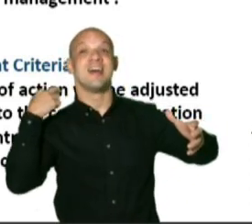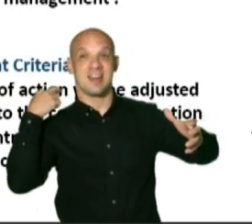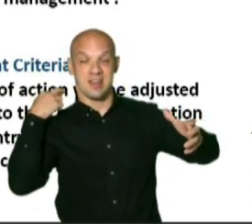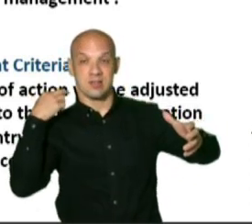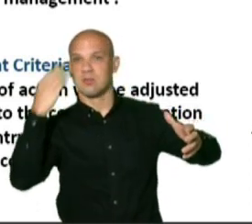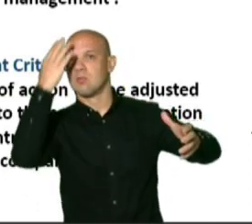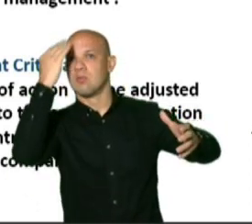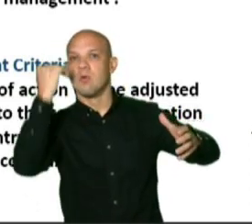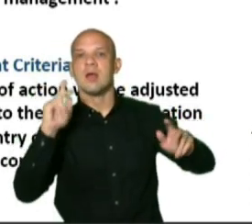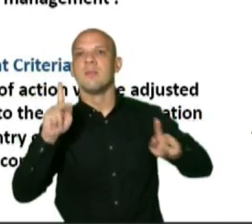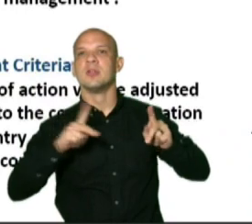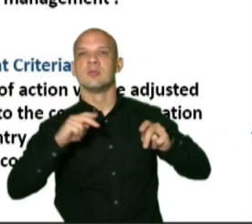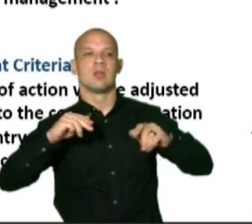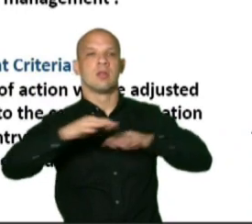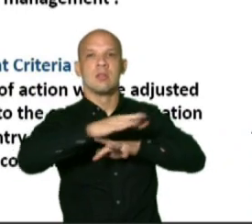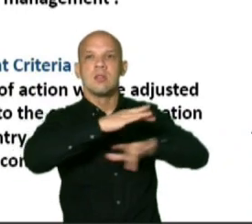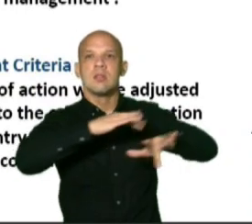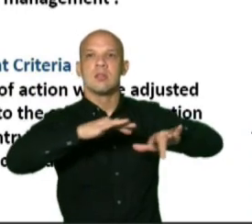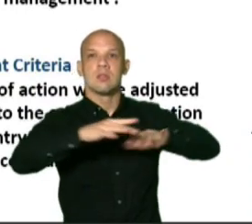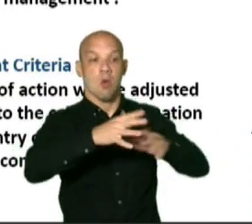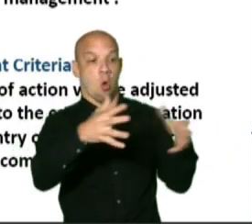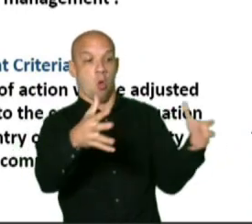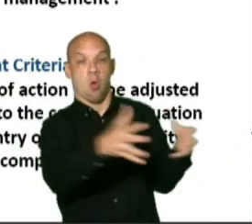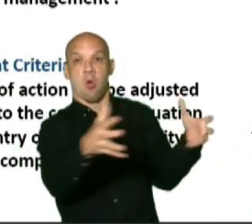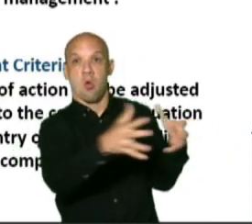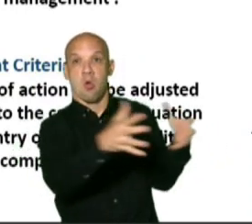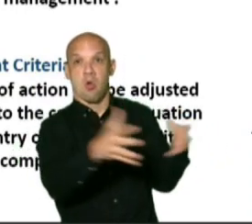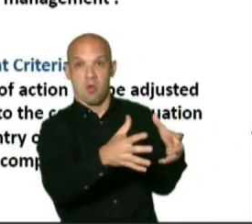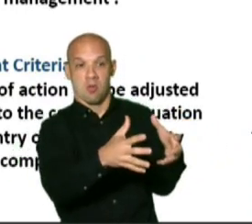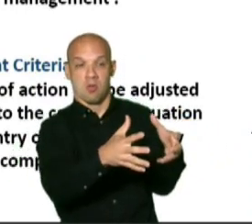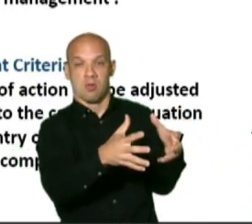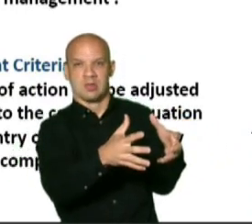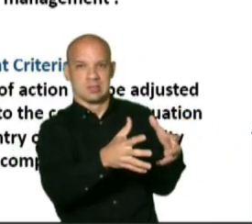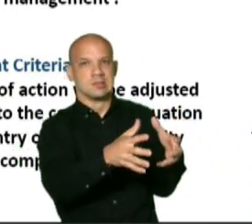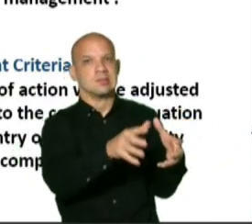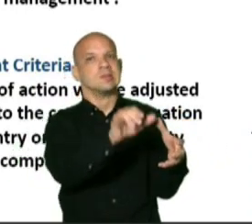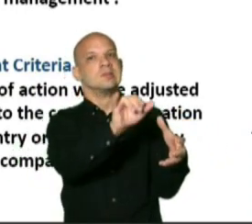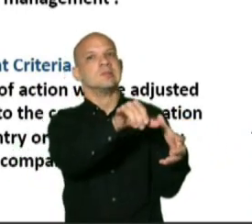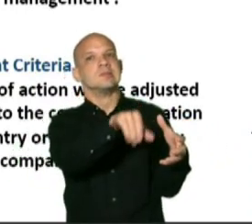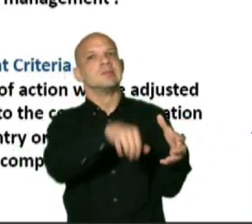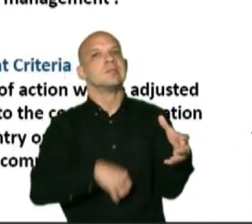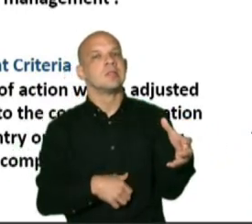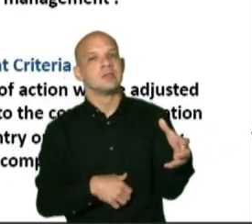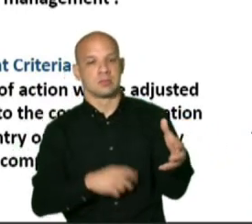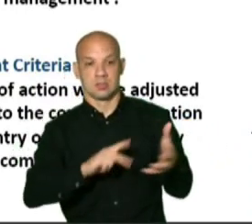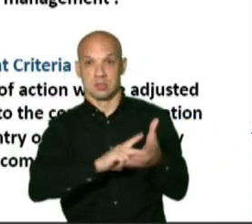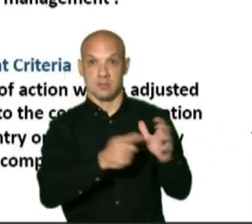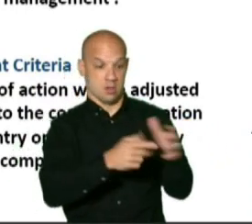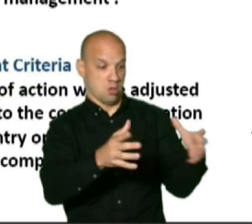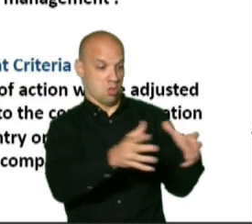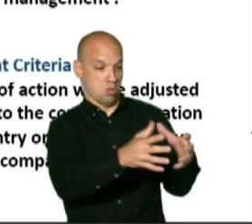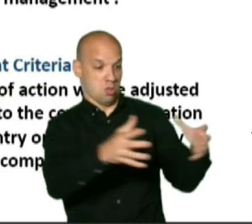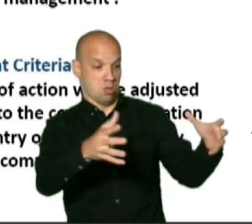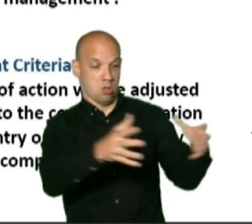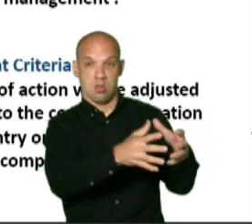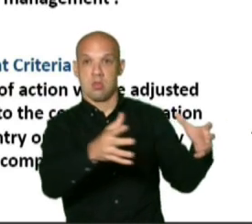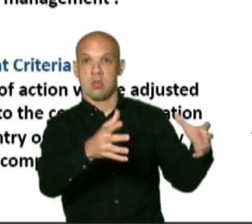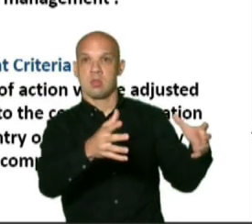tema de movilidad de personas y aglutinamiento de personas. Así que el criterio de volumen establece